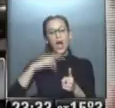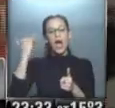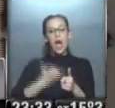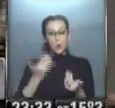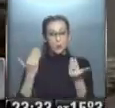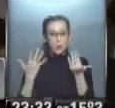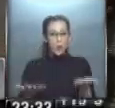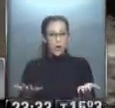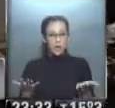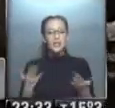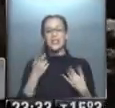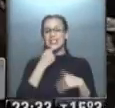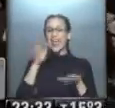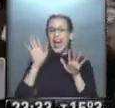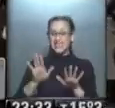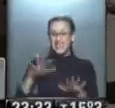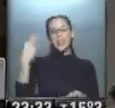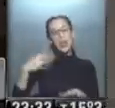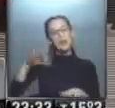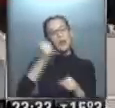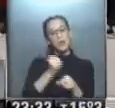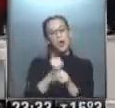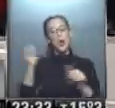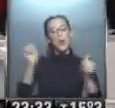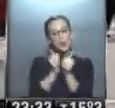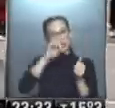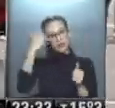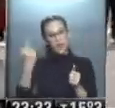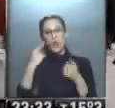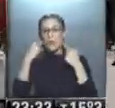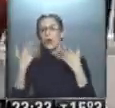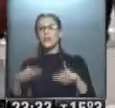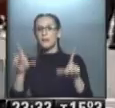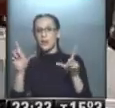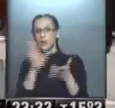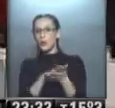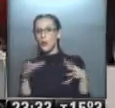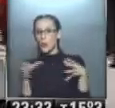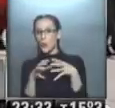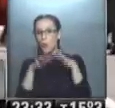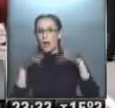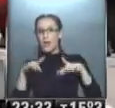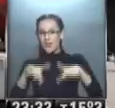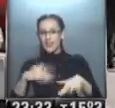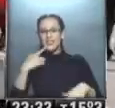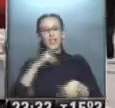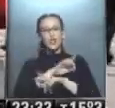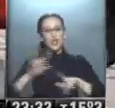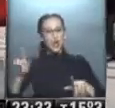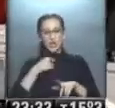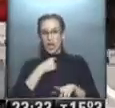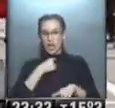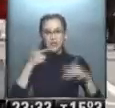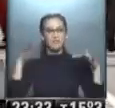aunque, si así ocurre, será obligada a trabajar junto al Estado. Las imágenes que vemos son de un grupo de manifestantes que se opuso al procedimiento